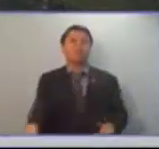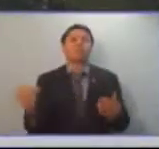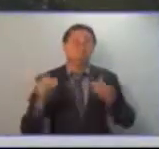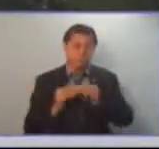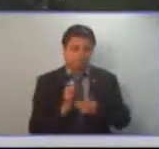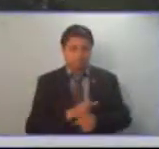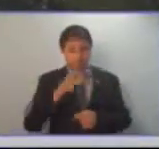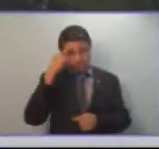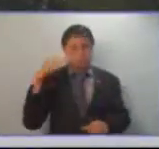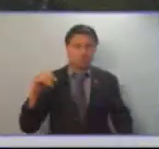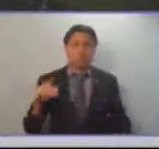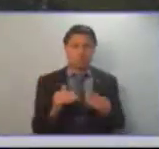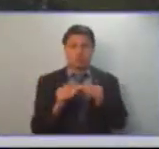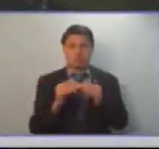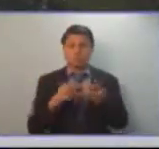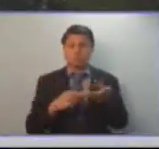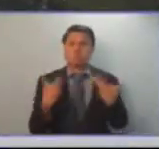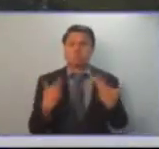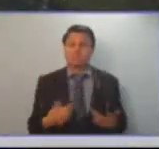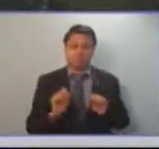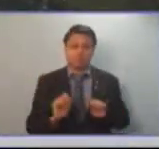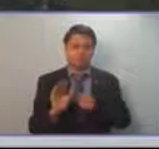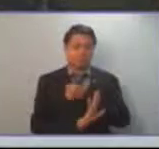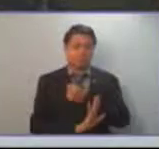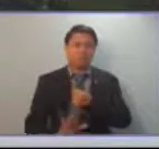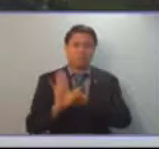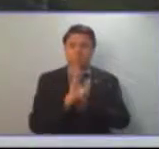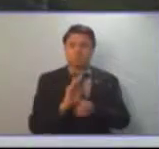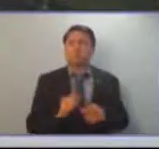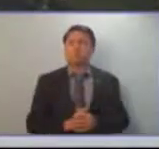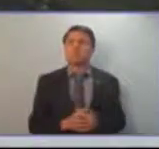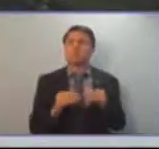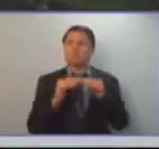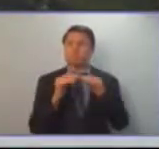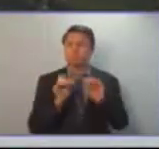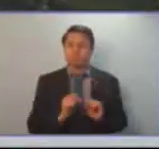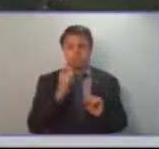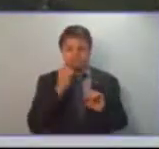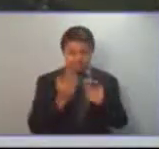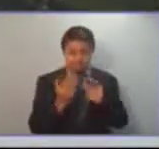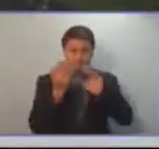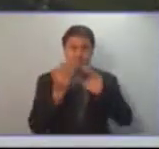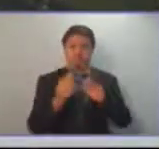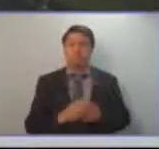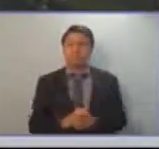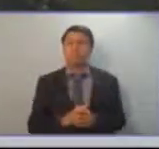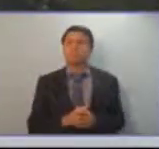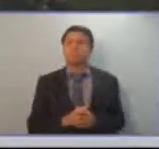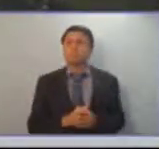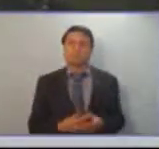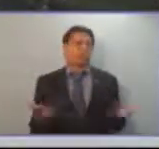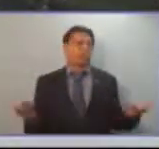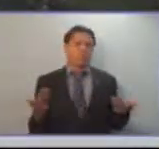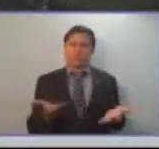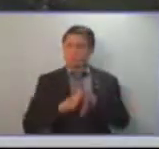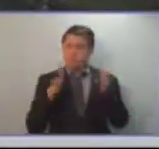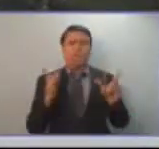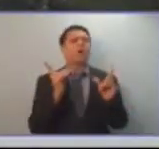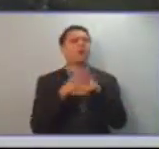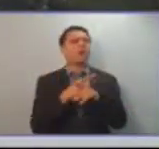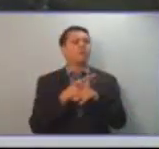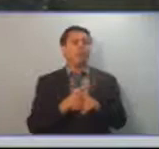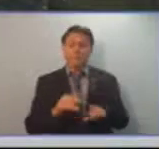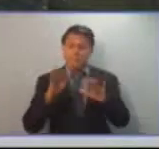partidos también tienen el derecho de defenderse, de apelar. O sea, hay un cambio,